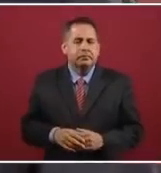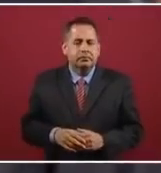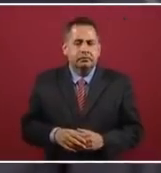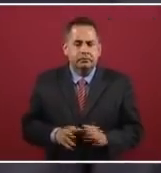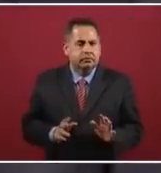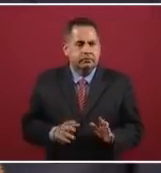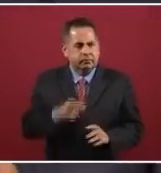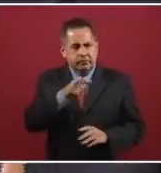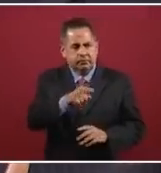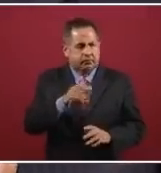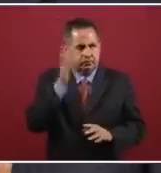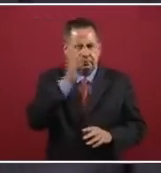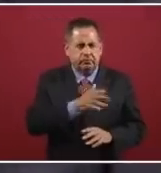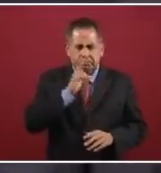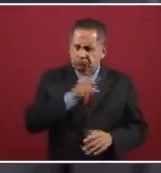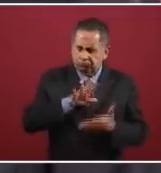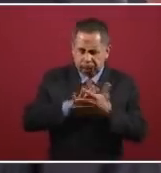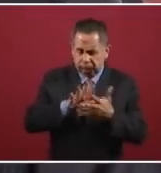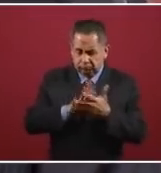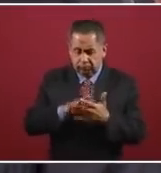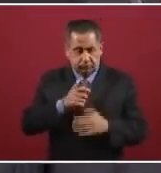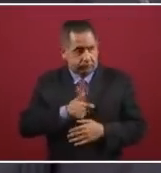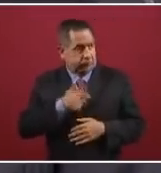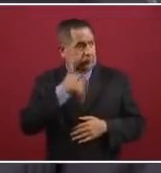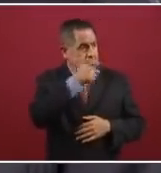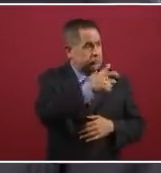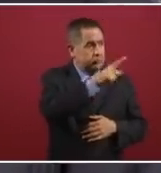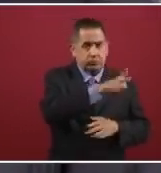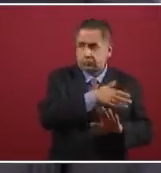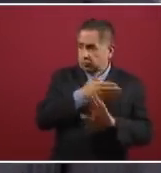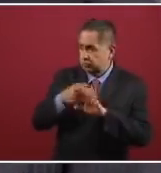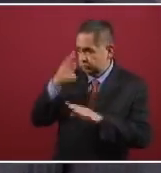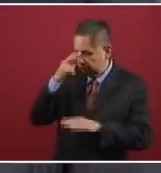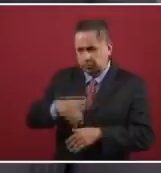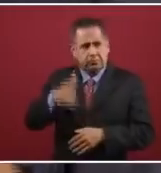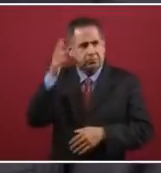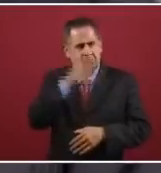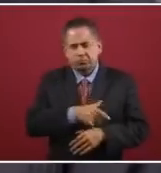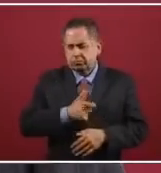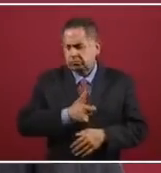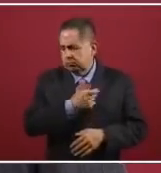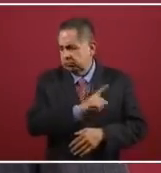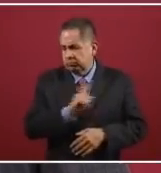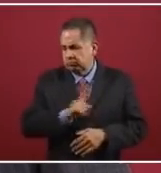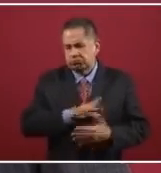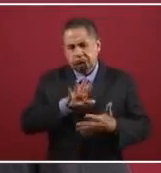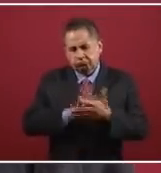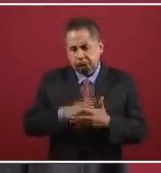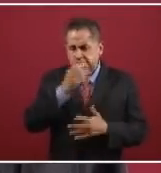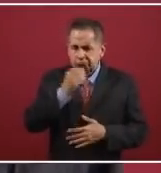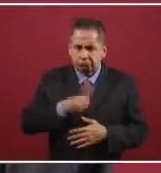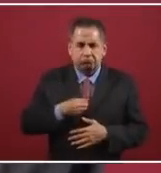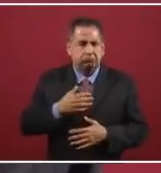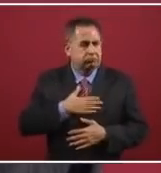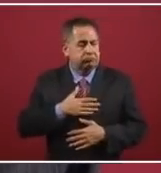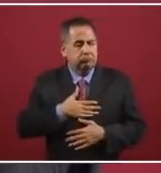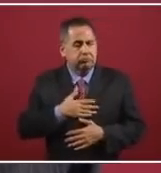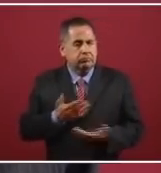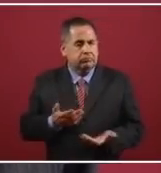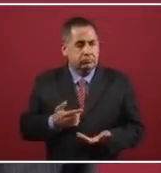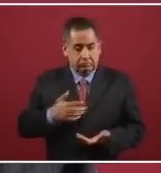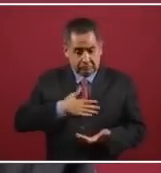Prefiere ir a la cárcel y no pagar impuestos para que sus